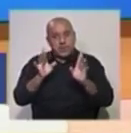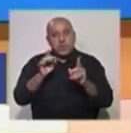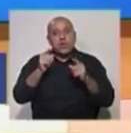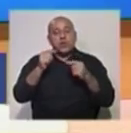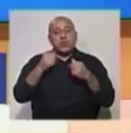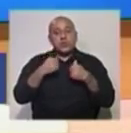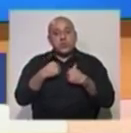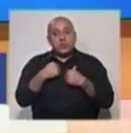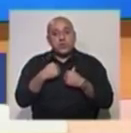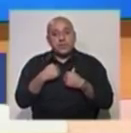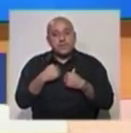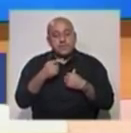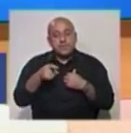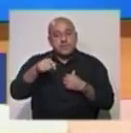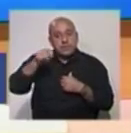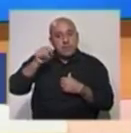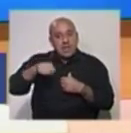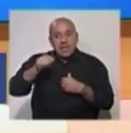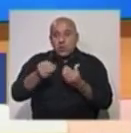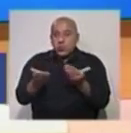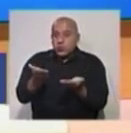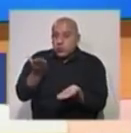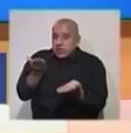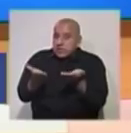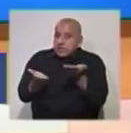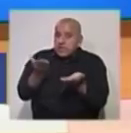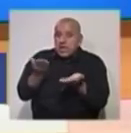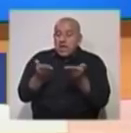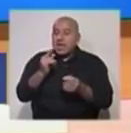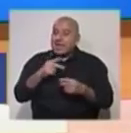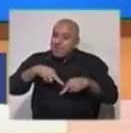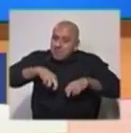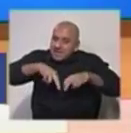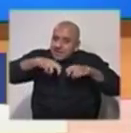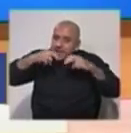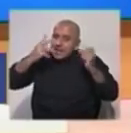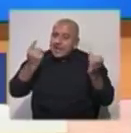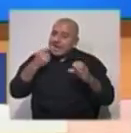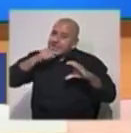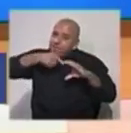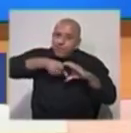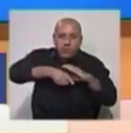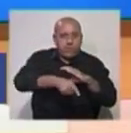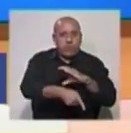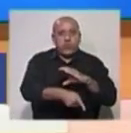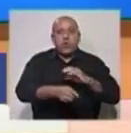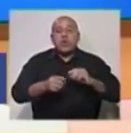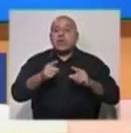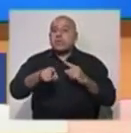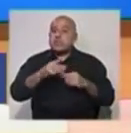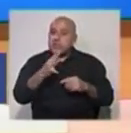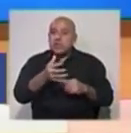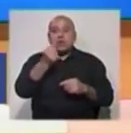debemos ser muy claros. La justicia que rasque el hueso hasta el final. Y si finalmente se